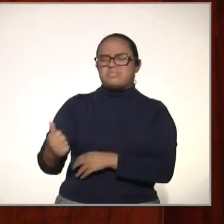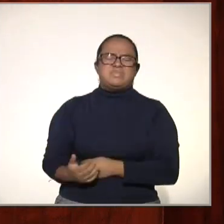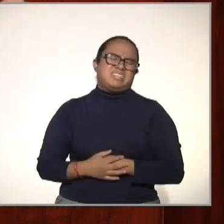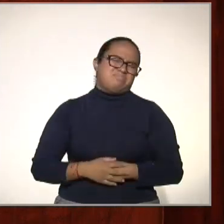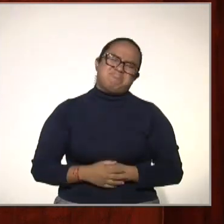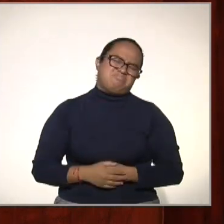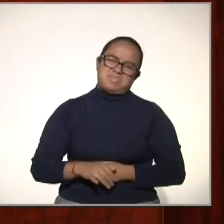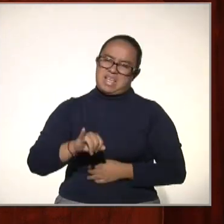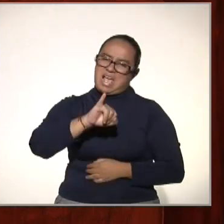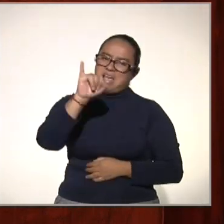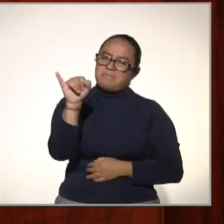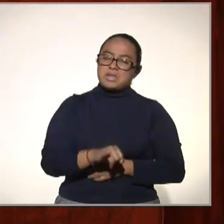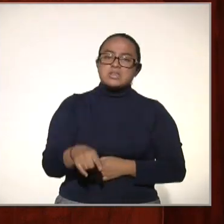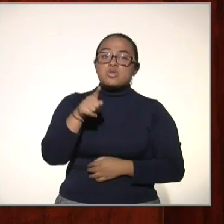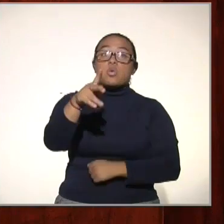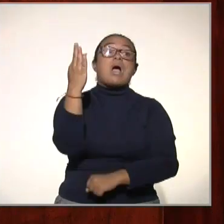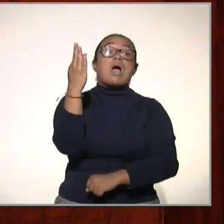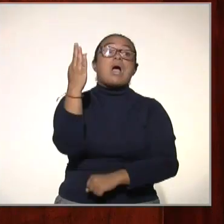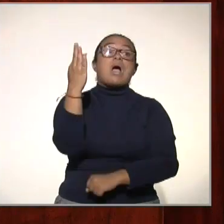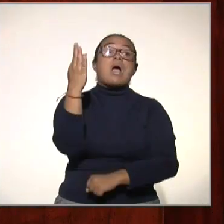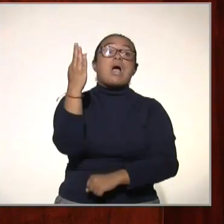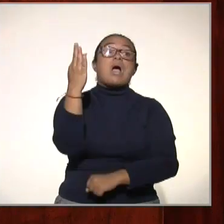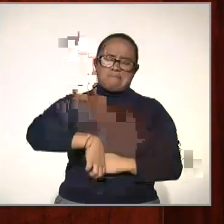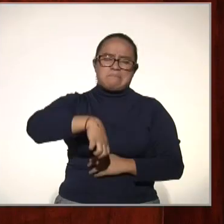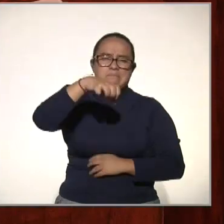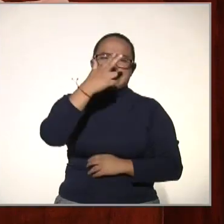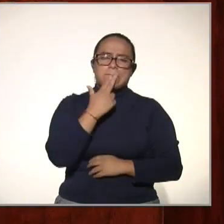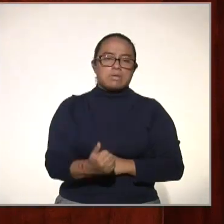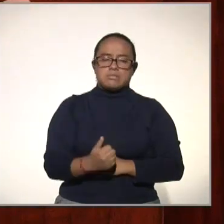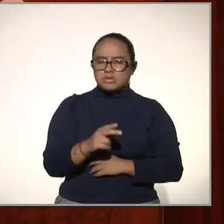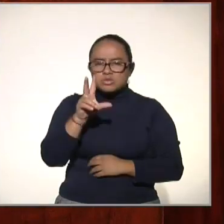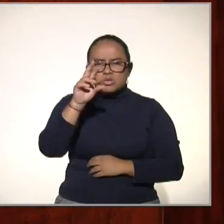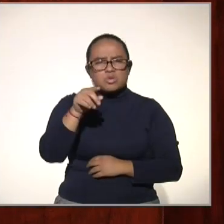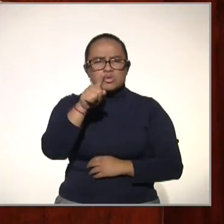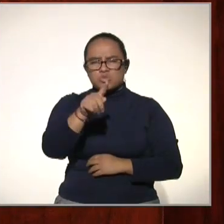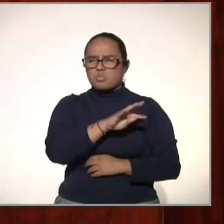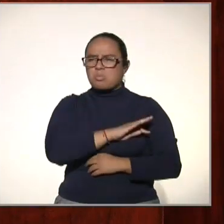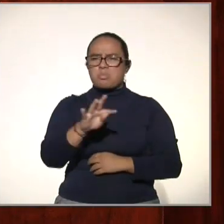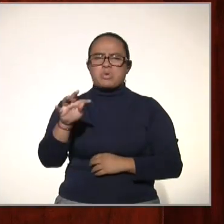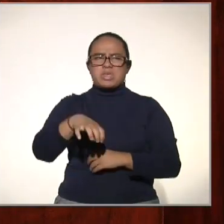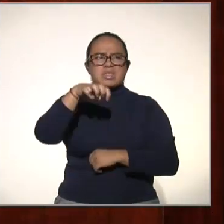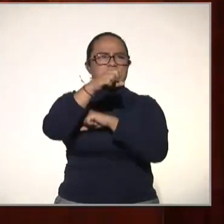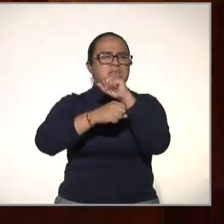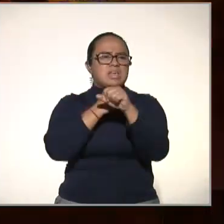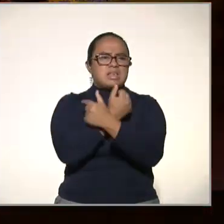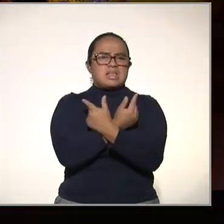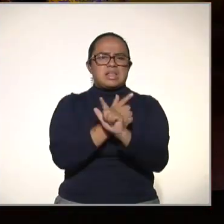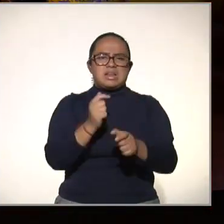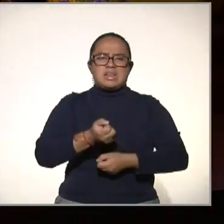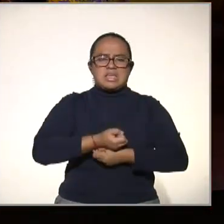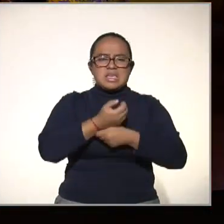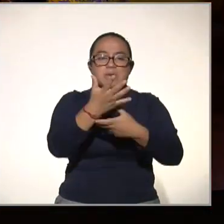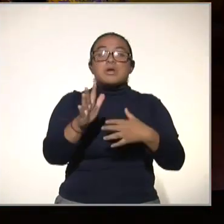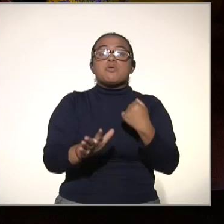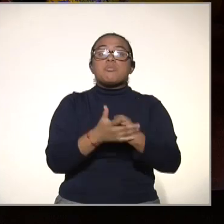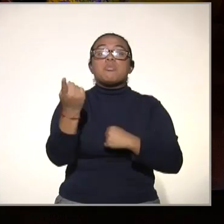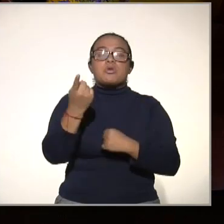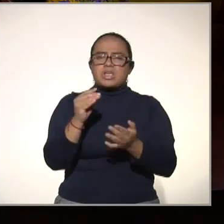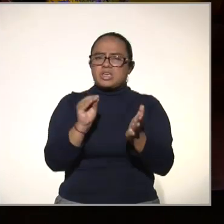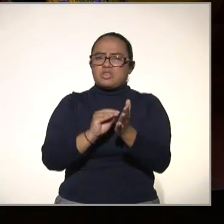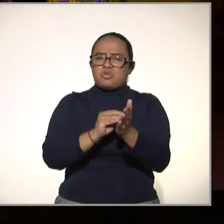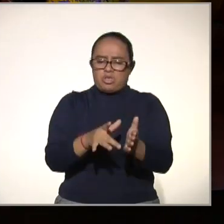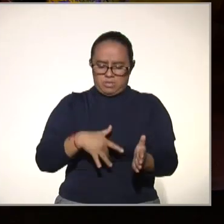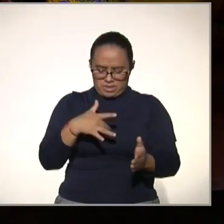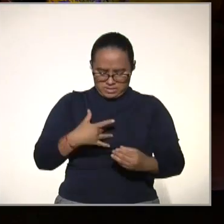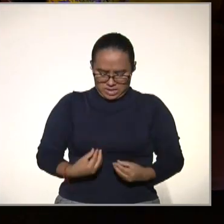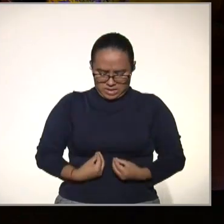jamás. Jamás es tarde, porque cuando lo hacemos y lo vivimos nos damos cuenta si nos reafirmamos en un lugar que nos da existencia. Pero en todos los